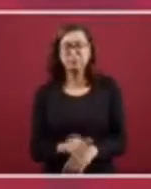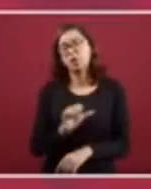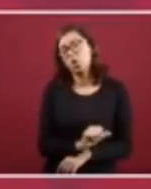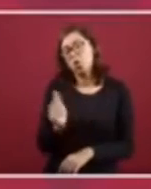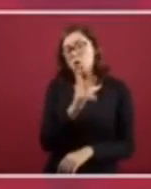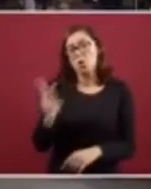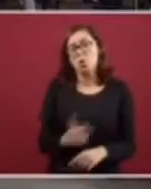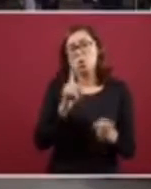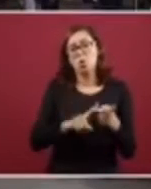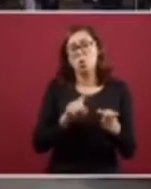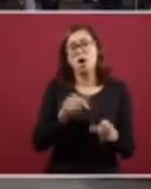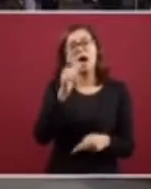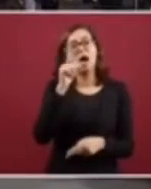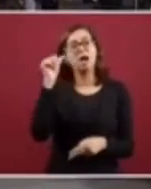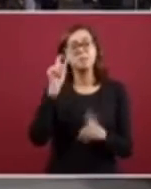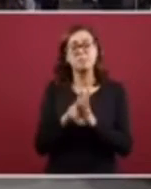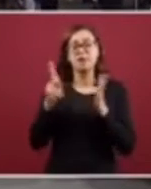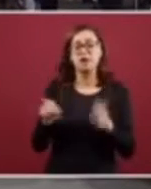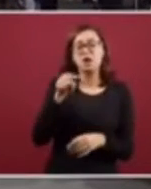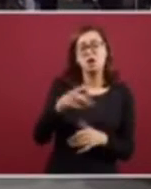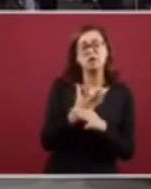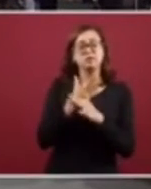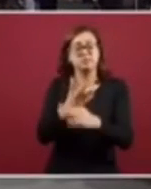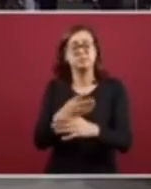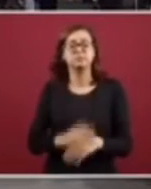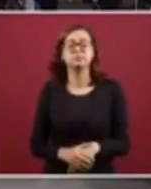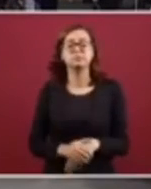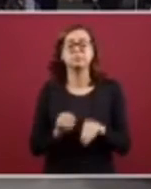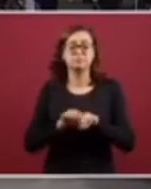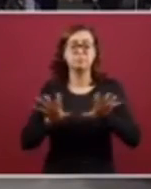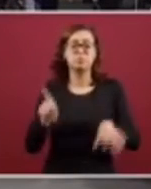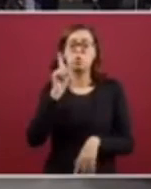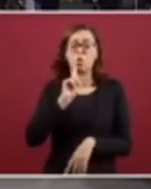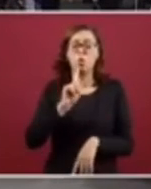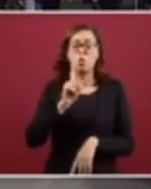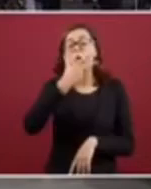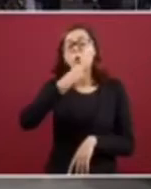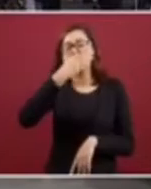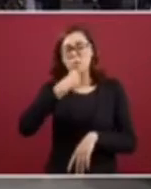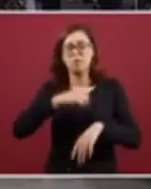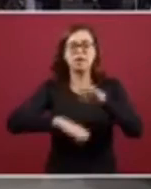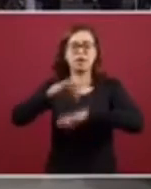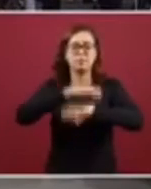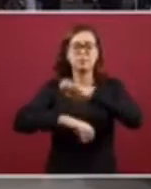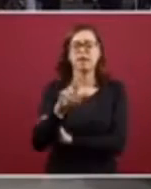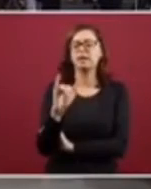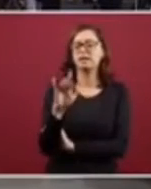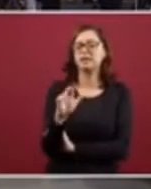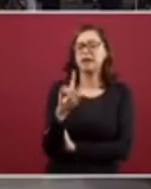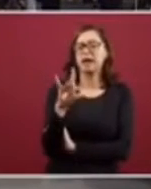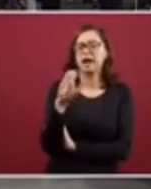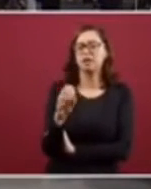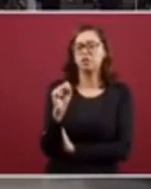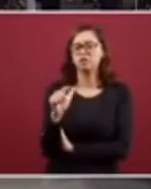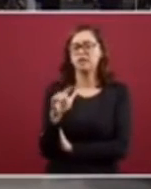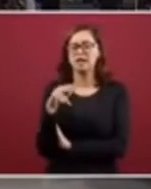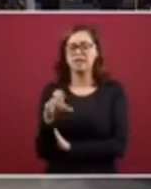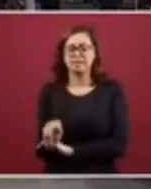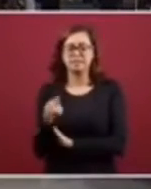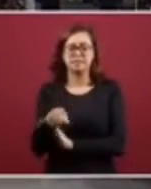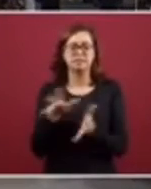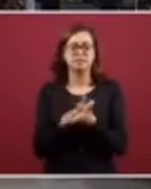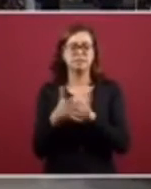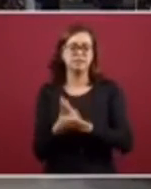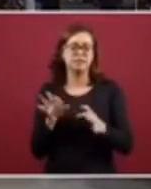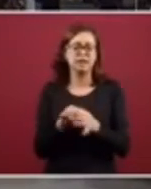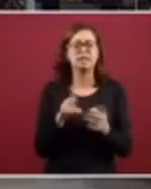Ayer el Wall Street Journal publicó una investigación en la que se revela que el empresario Ricardo Salinas Pliego está vinculado a empresas que a su vez están vinculadas